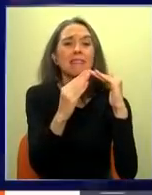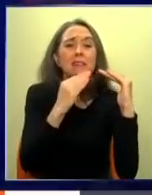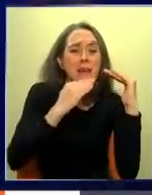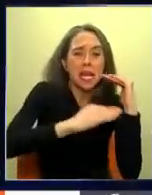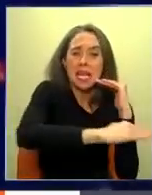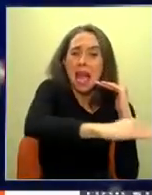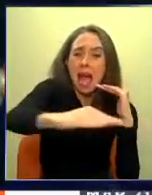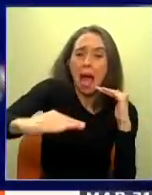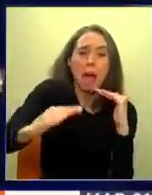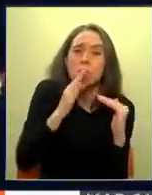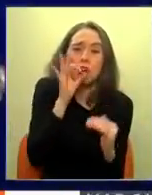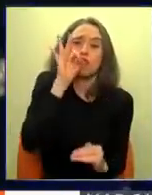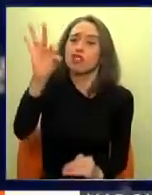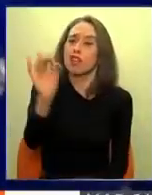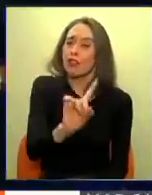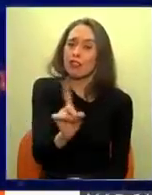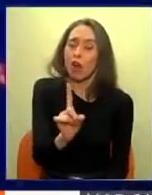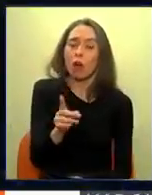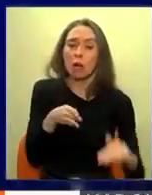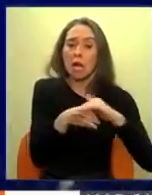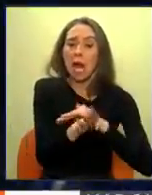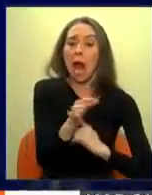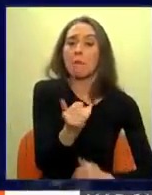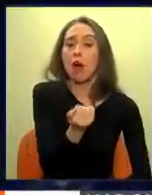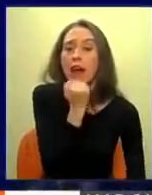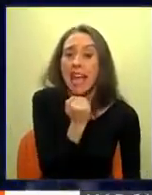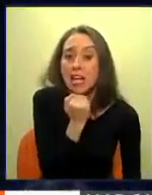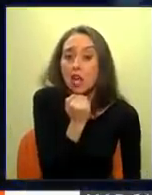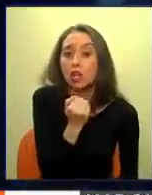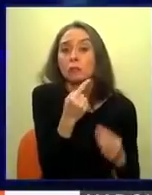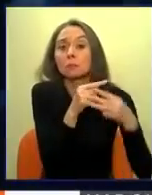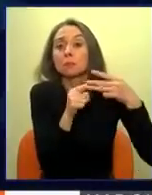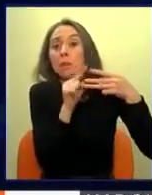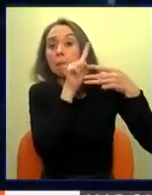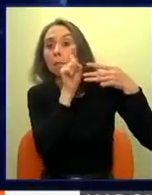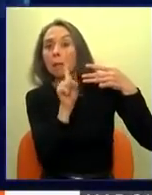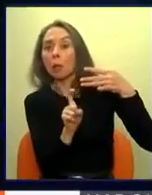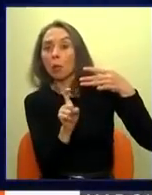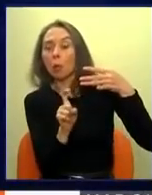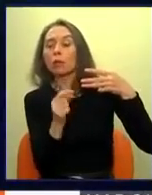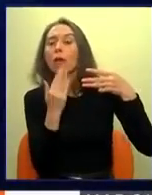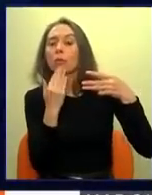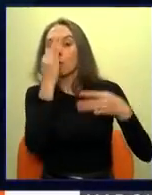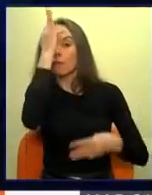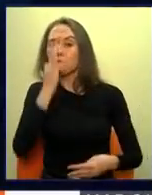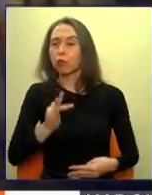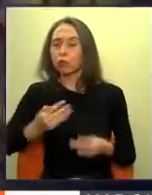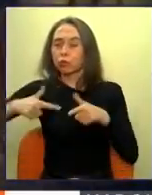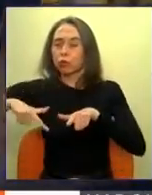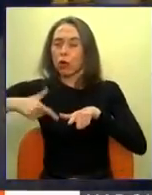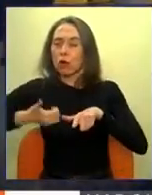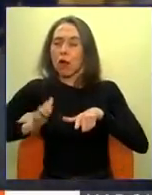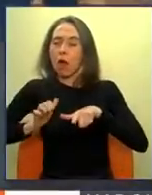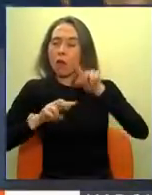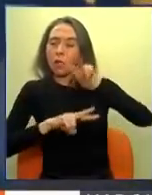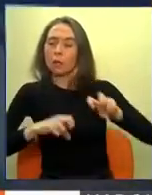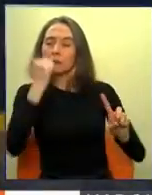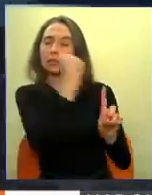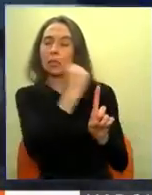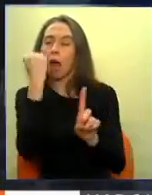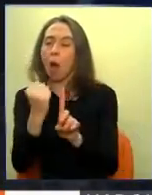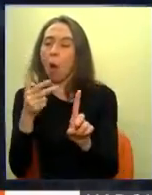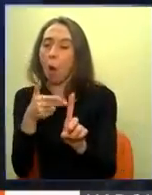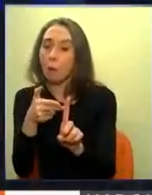parcela? ¿Llegaron ahí por error? Preguntas válidas que también se hace la Brigada de Homicidios, que por ahora no